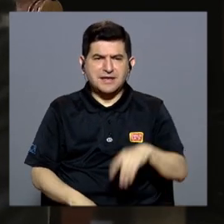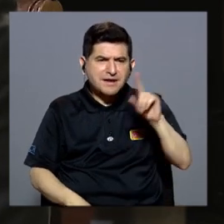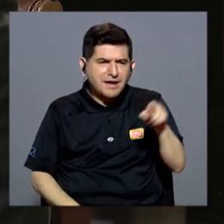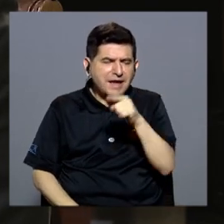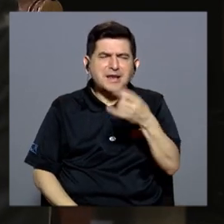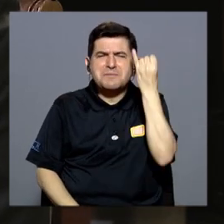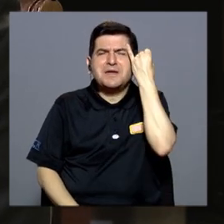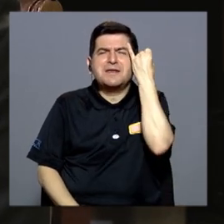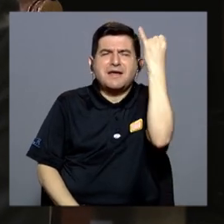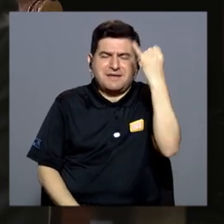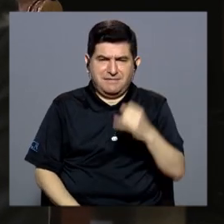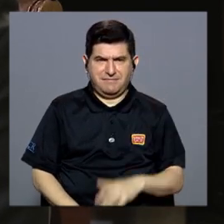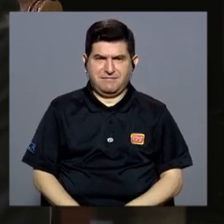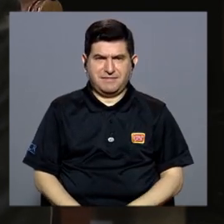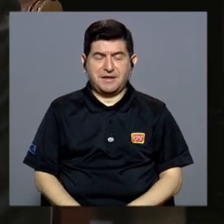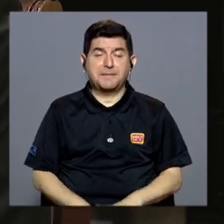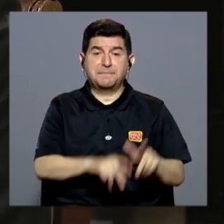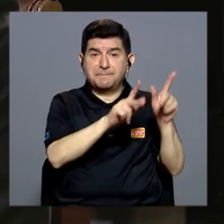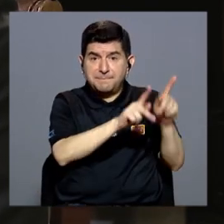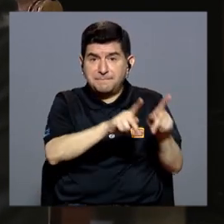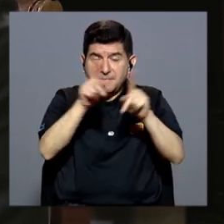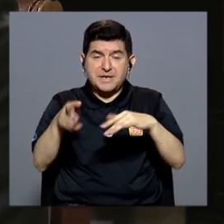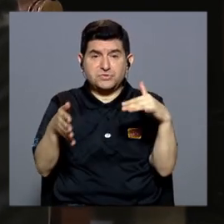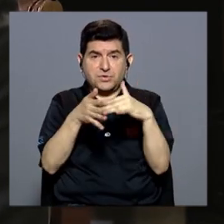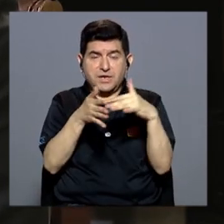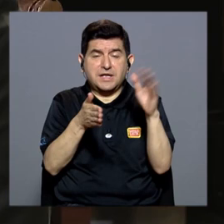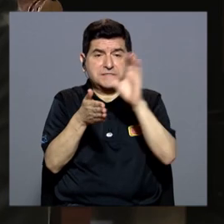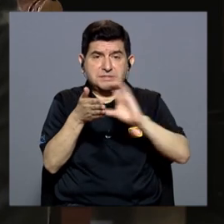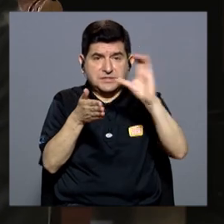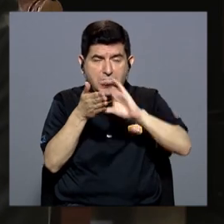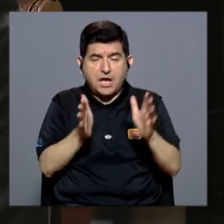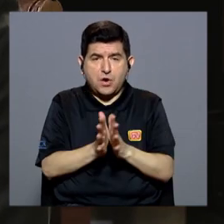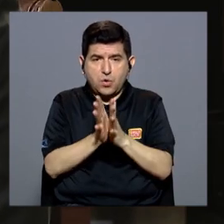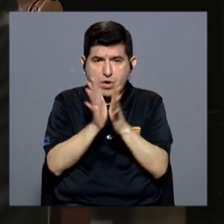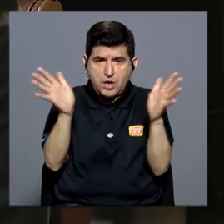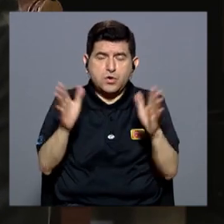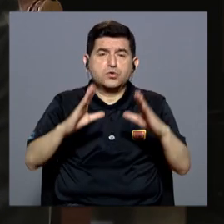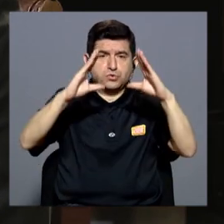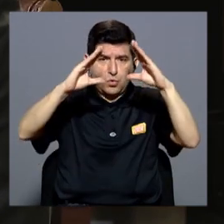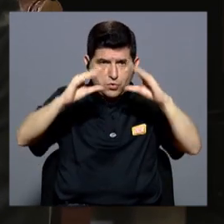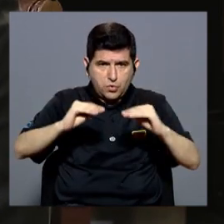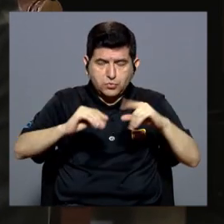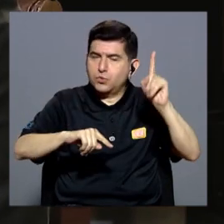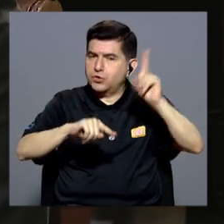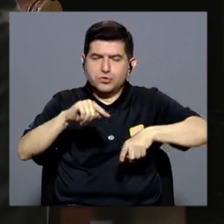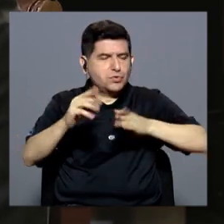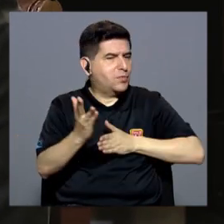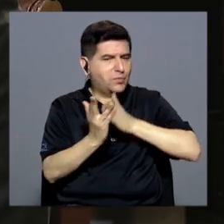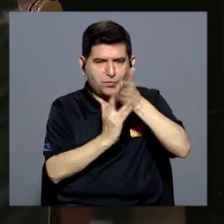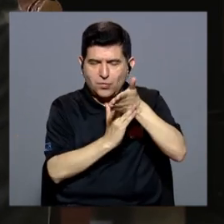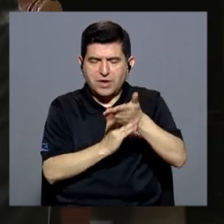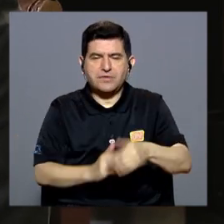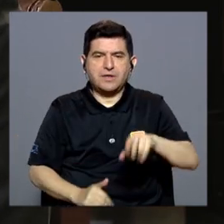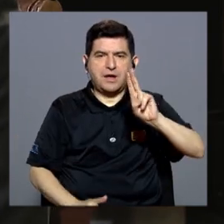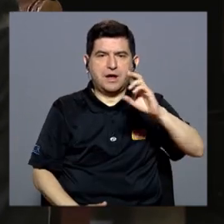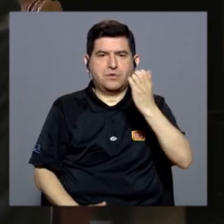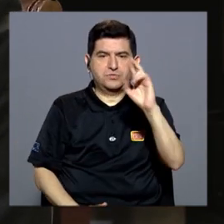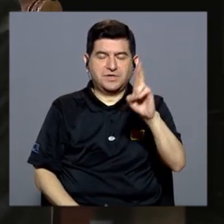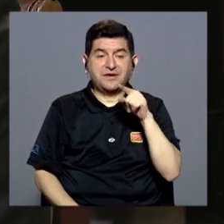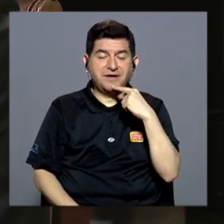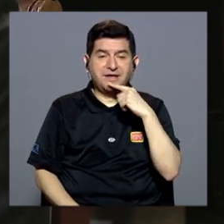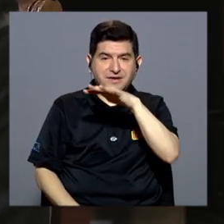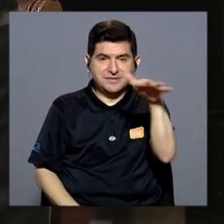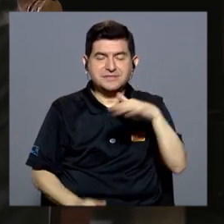dice, y es que las personas que estudian en colegios públicos e inclusive nocturnos no llegan a la Universidad de Costa Rica. Esa realidad